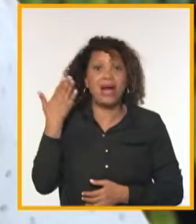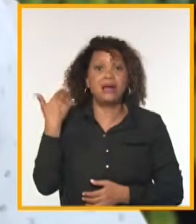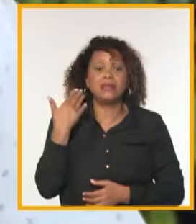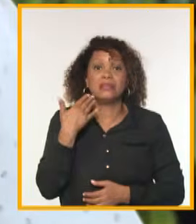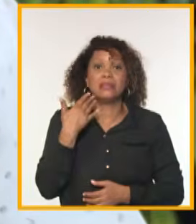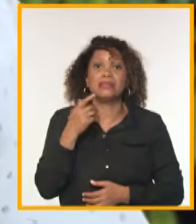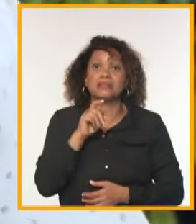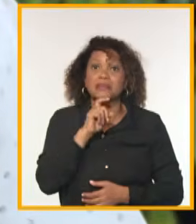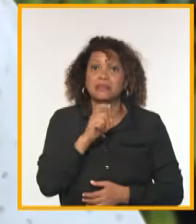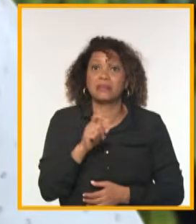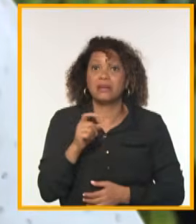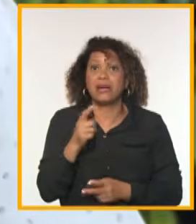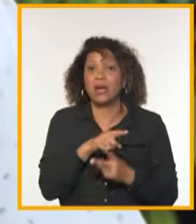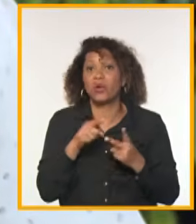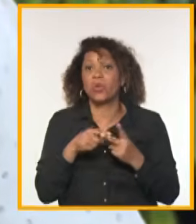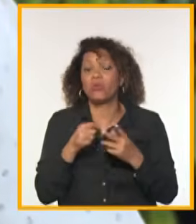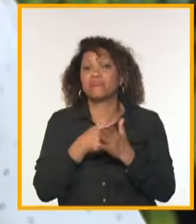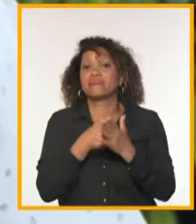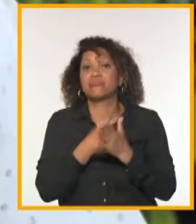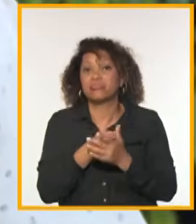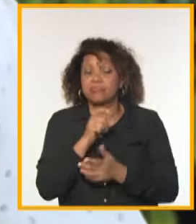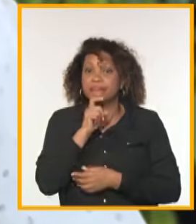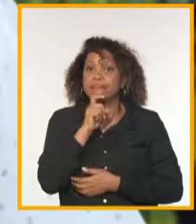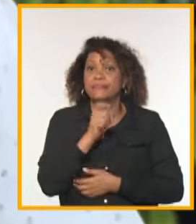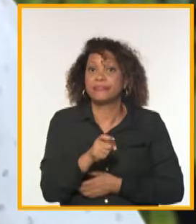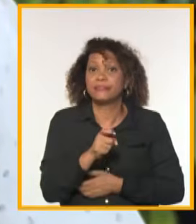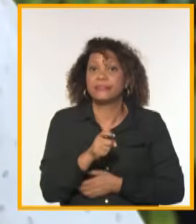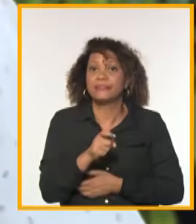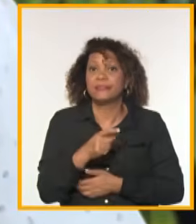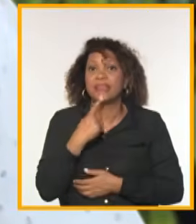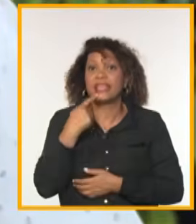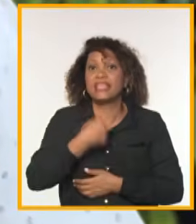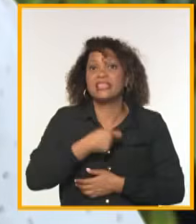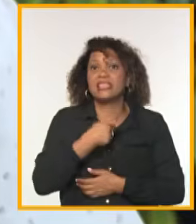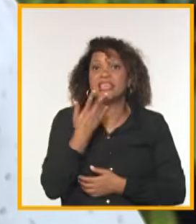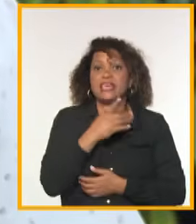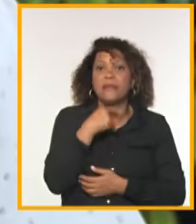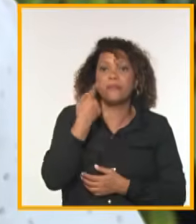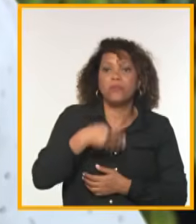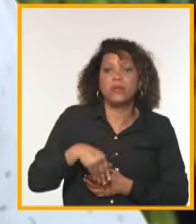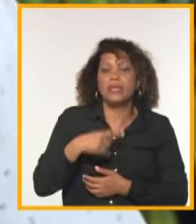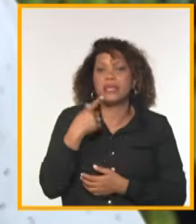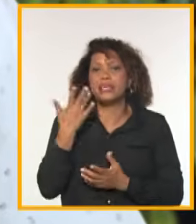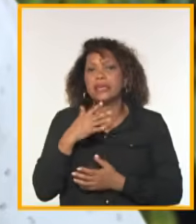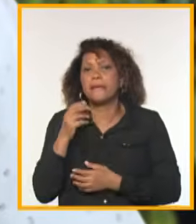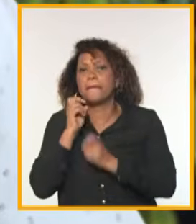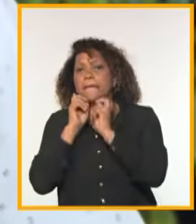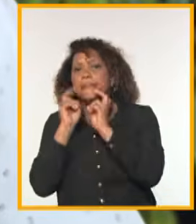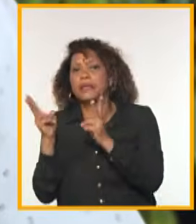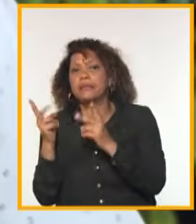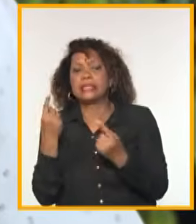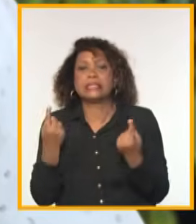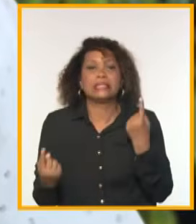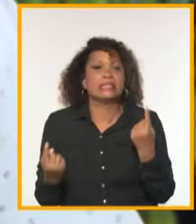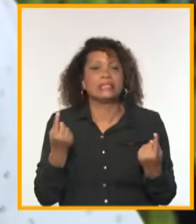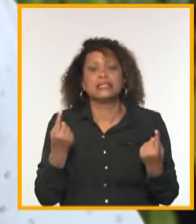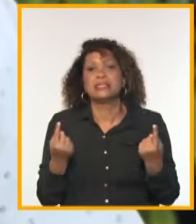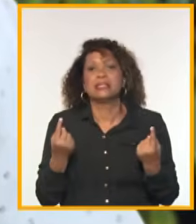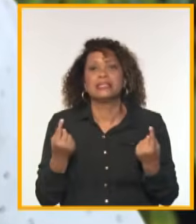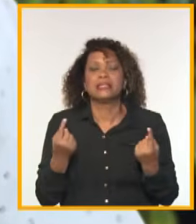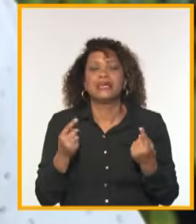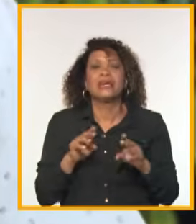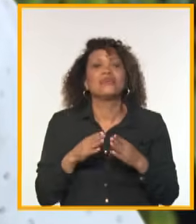tocó a Jorge y a mí enfrentar, que sí, era decidir quién se va, quién se queda. Y toda